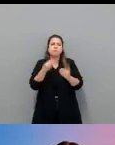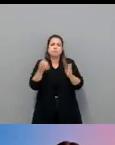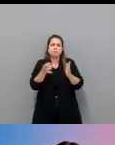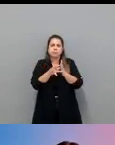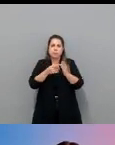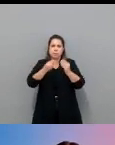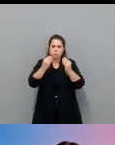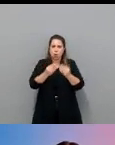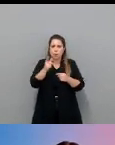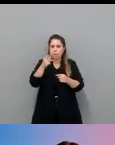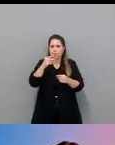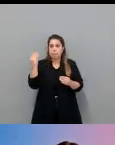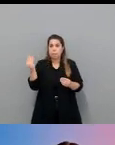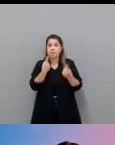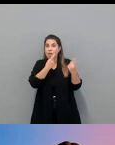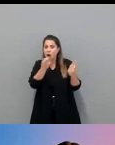tenido